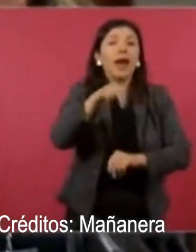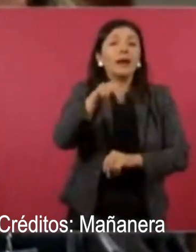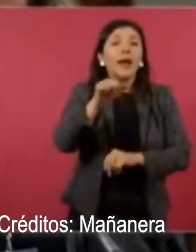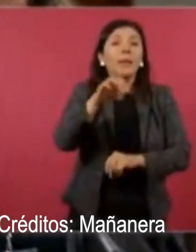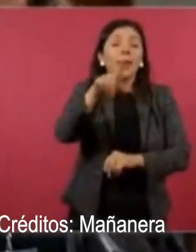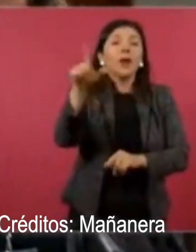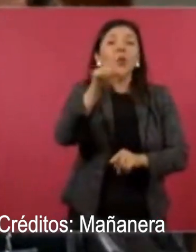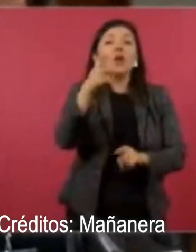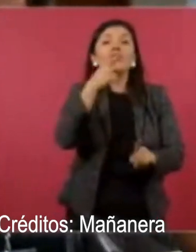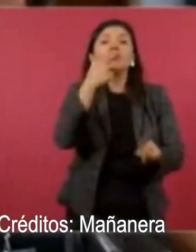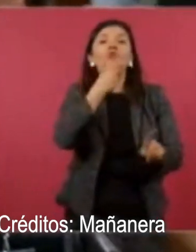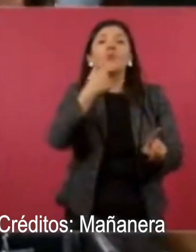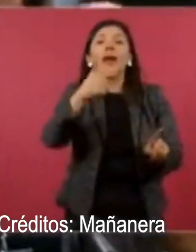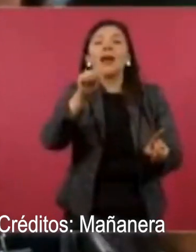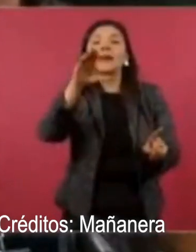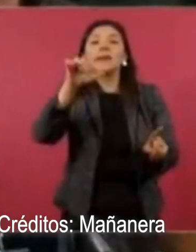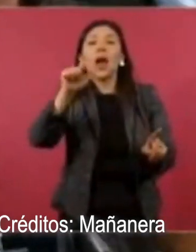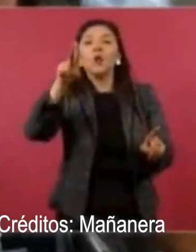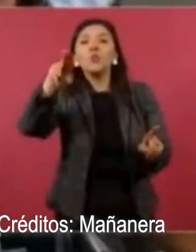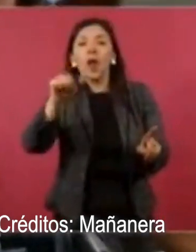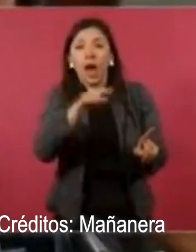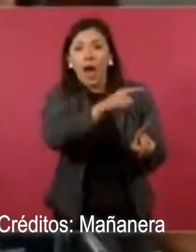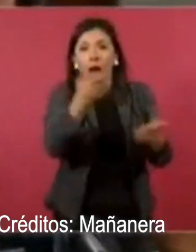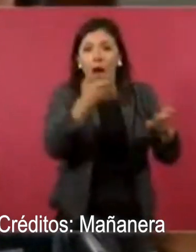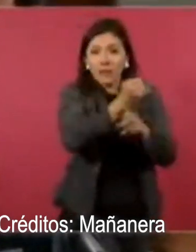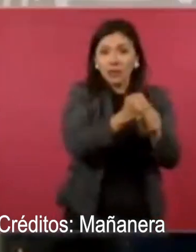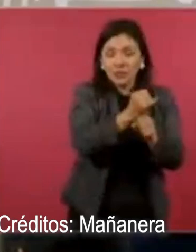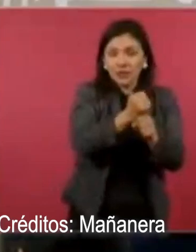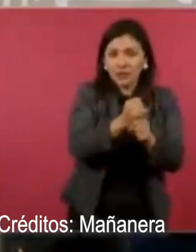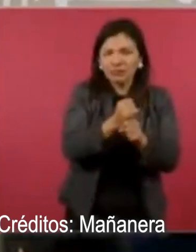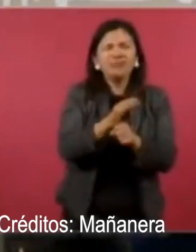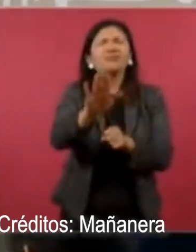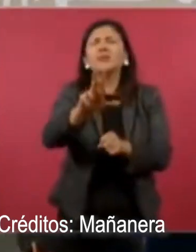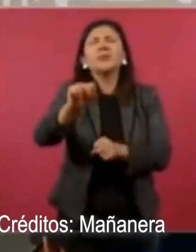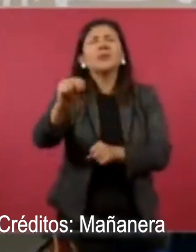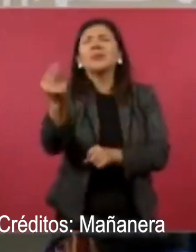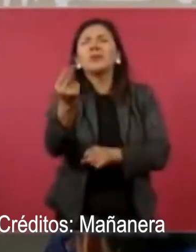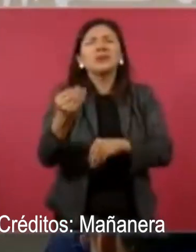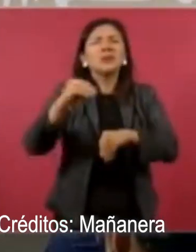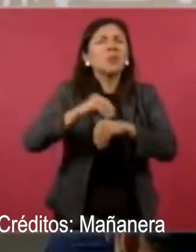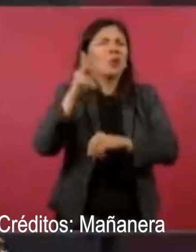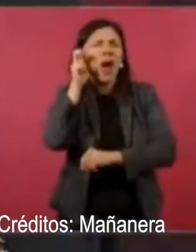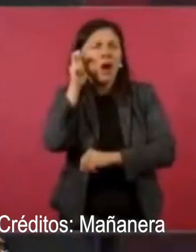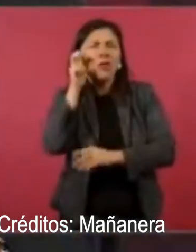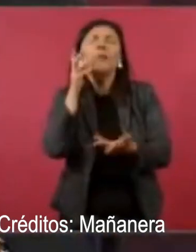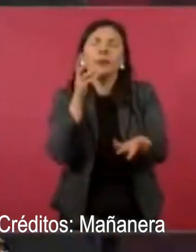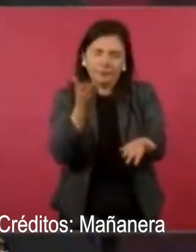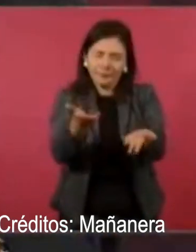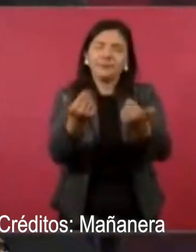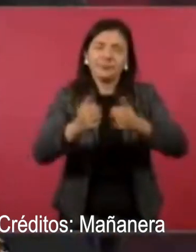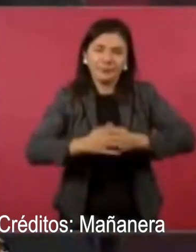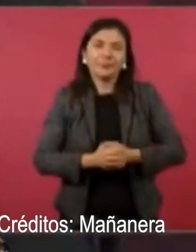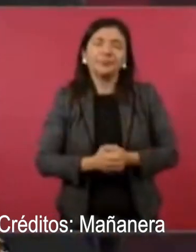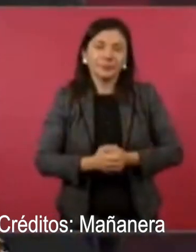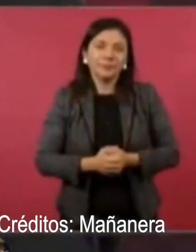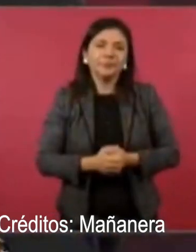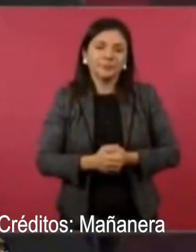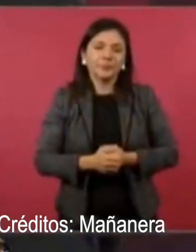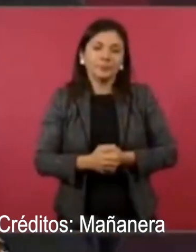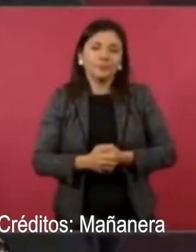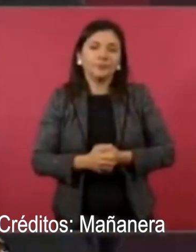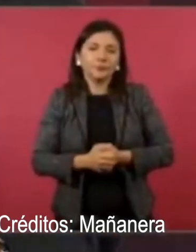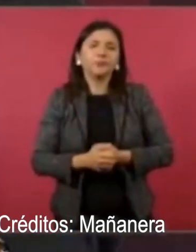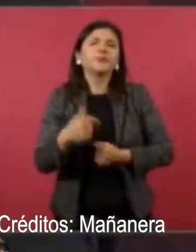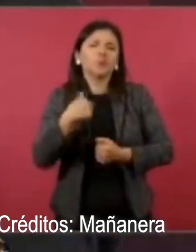cuando García Luna, sí, cuando ella también investigaba. No, pero no hace falta que lo pongas. Sí, porque, ¿cómo no? Bueno, porque, ponlo, a ver, pero pues yo lo ponemos. También, yo